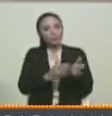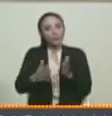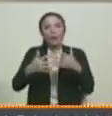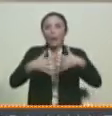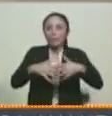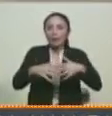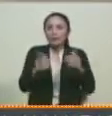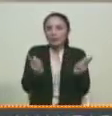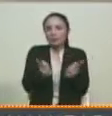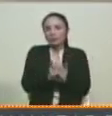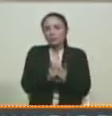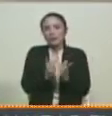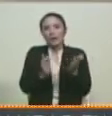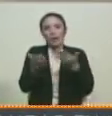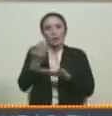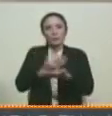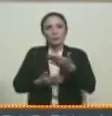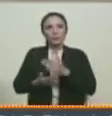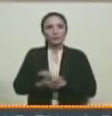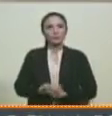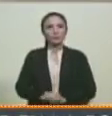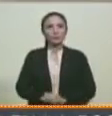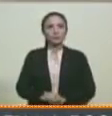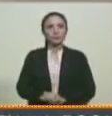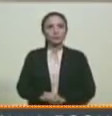industria. A veces colocamos